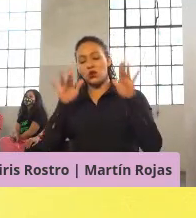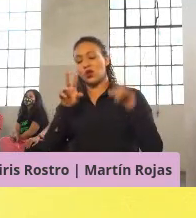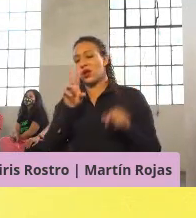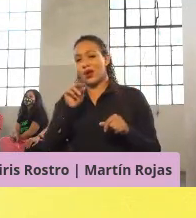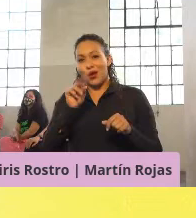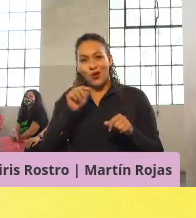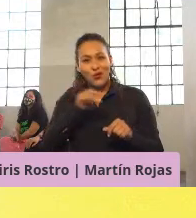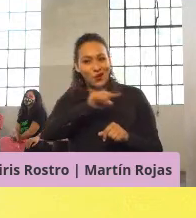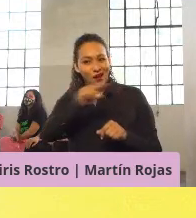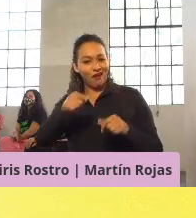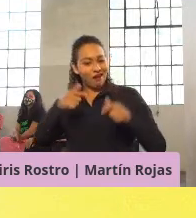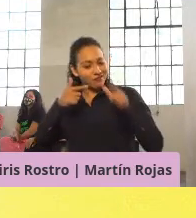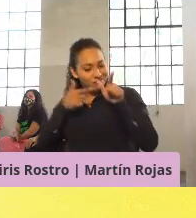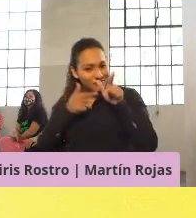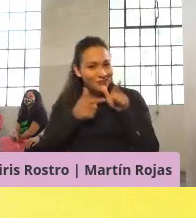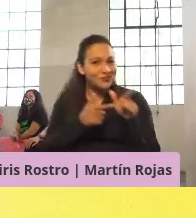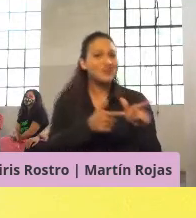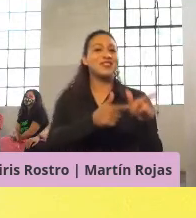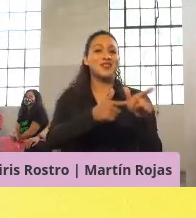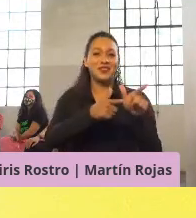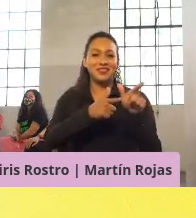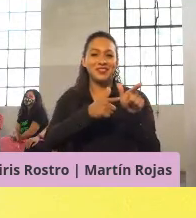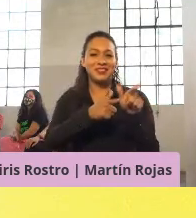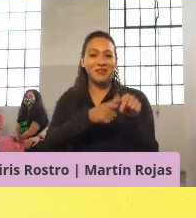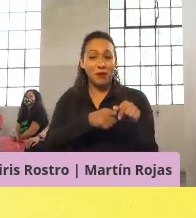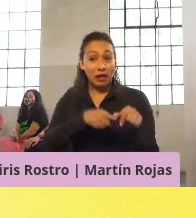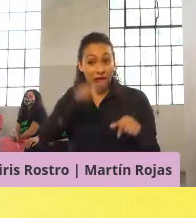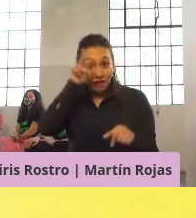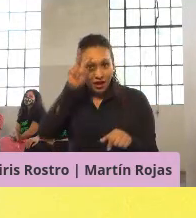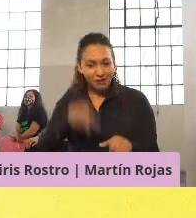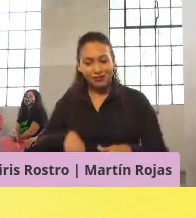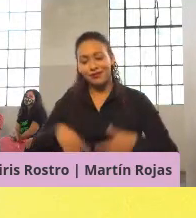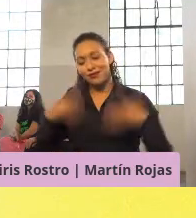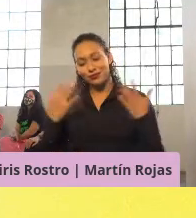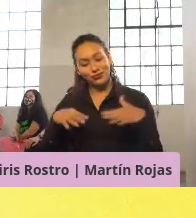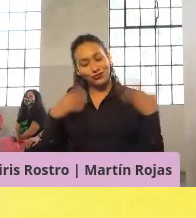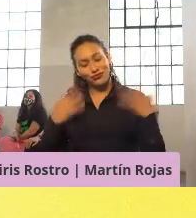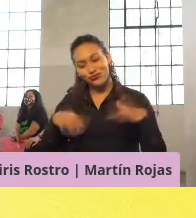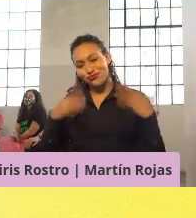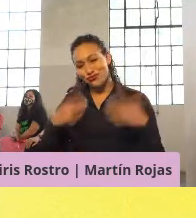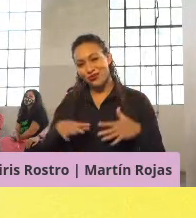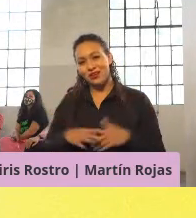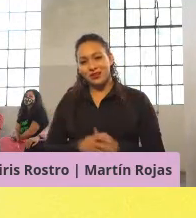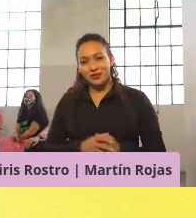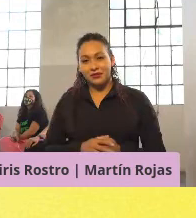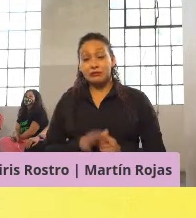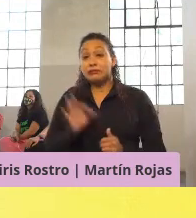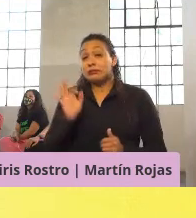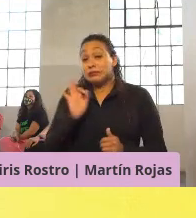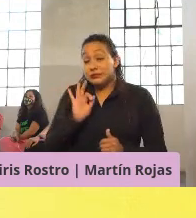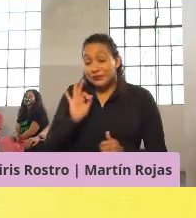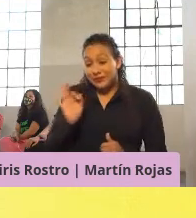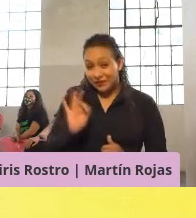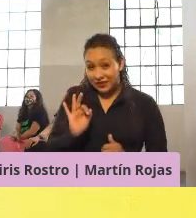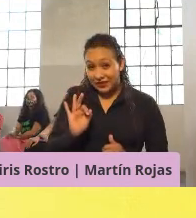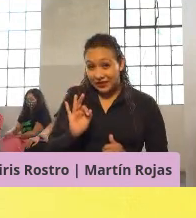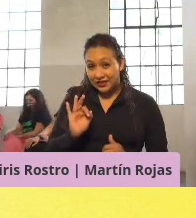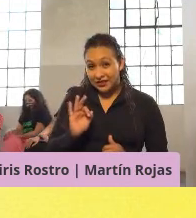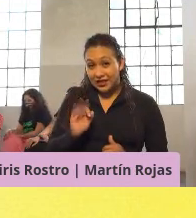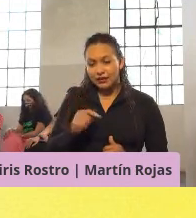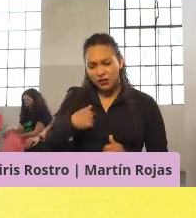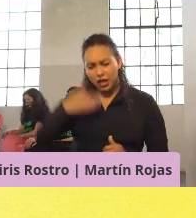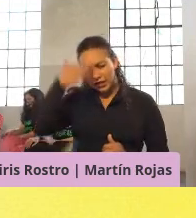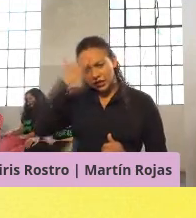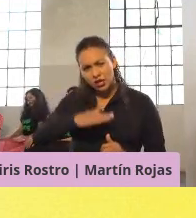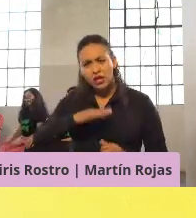no. O sea, como que siento que pues este camino, pues... Un ratito. O porque a lo mejor dentro de tu carrera, pues